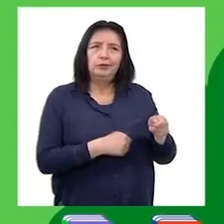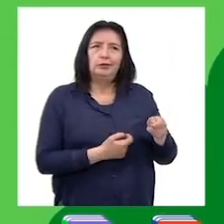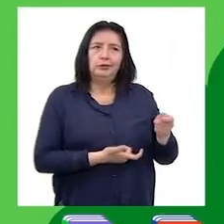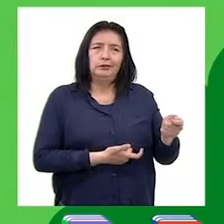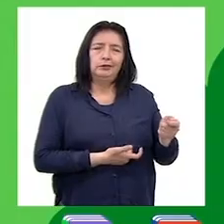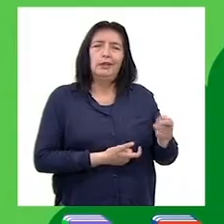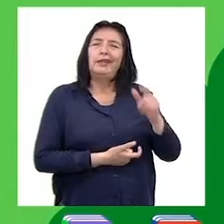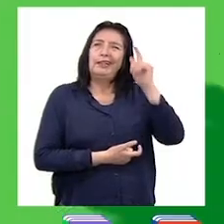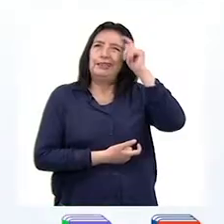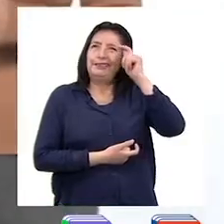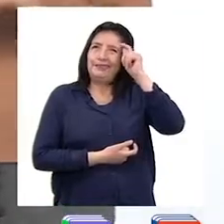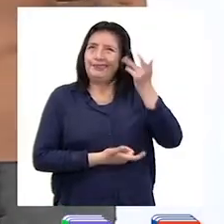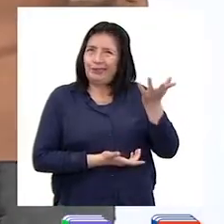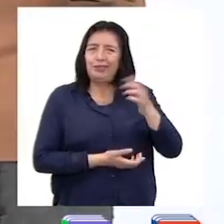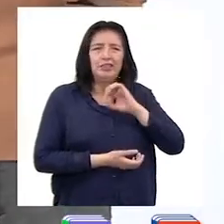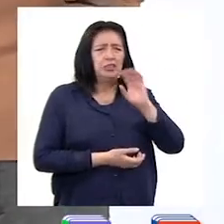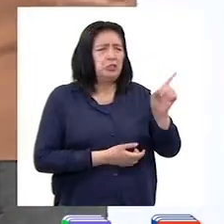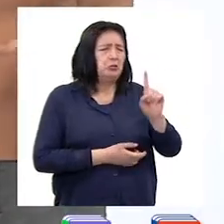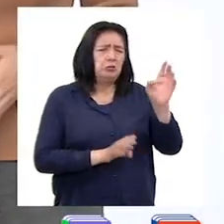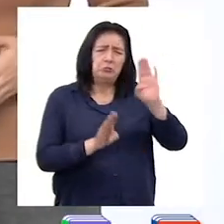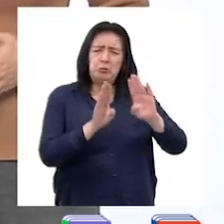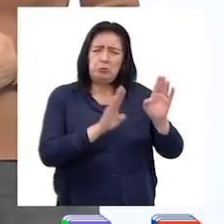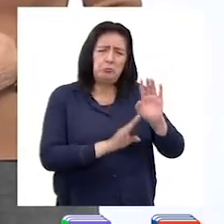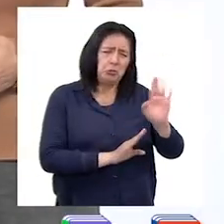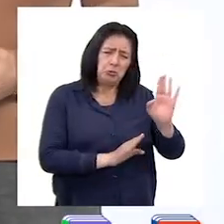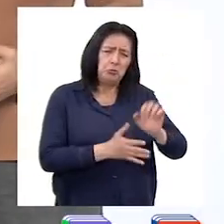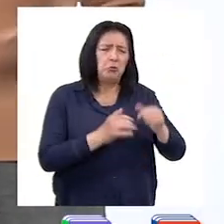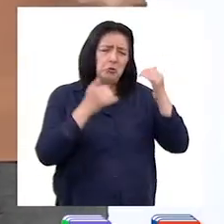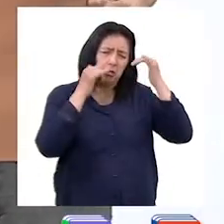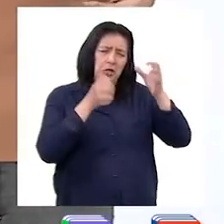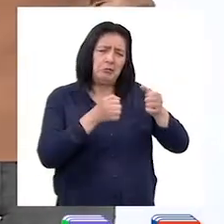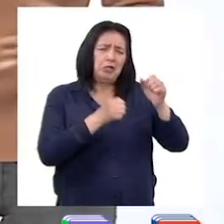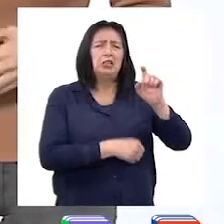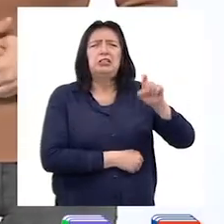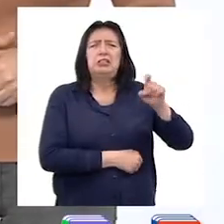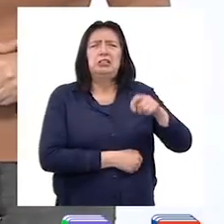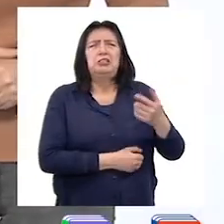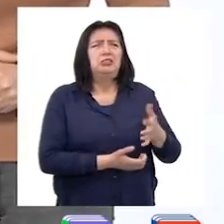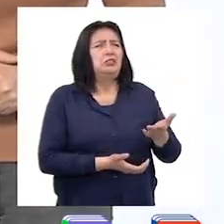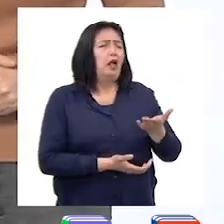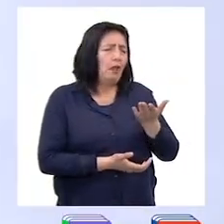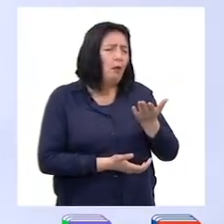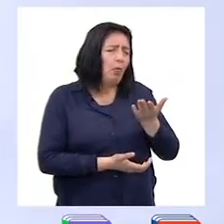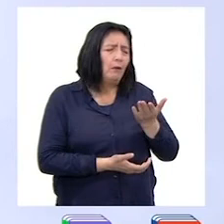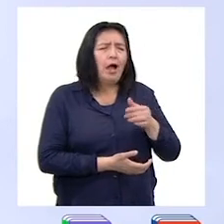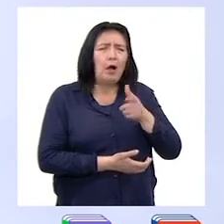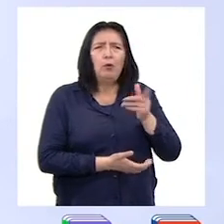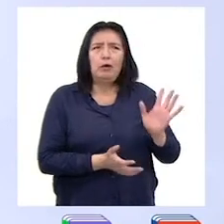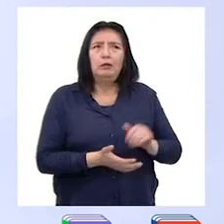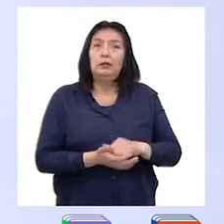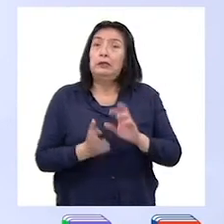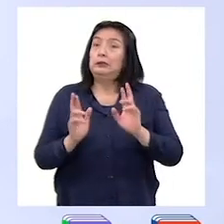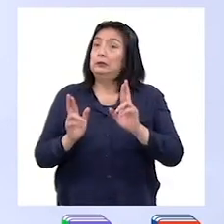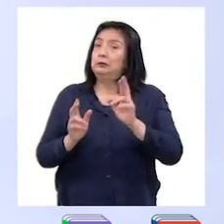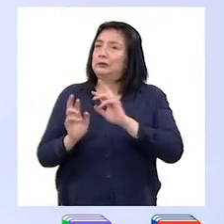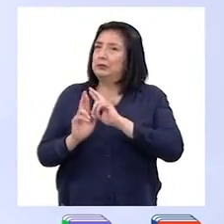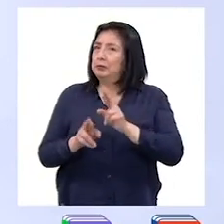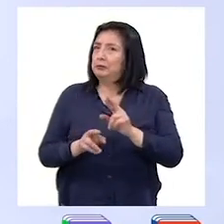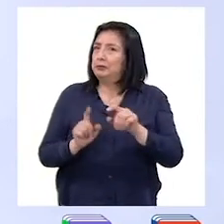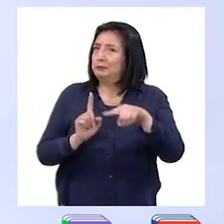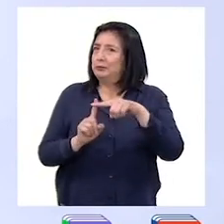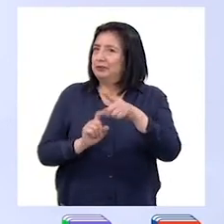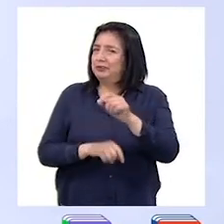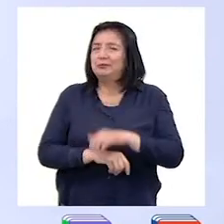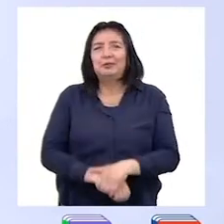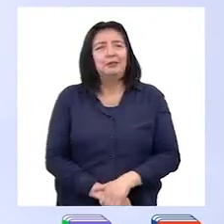tío José le decía a María que no se preocupara, que la vaca solo necesitaba tomar más agua. Qué suerte que hubo una respuesta